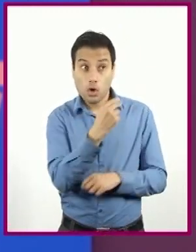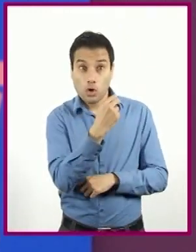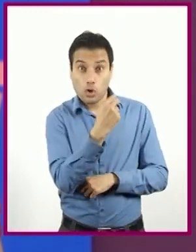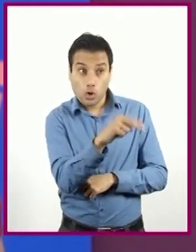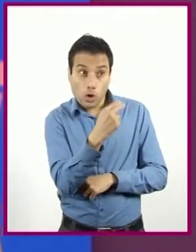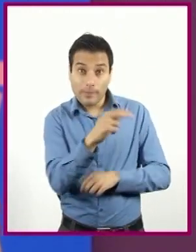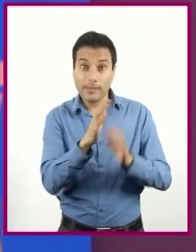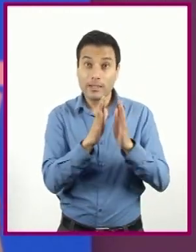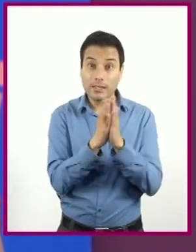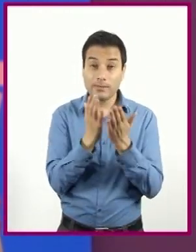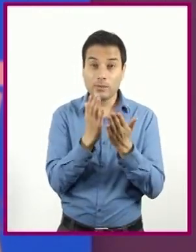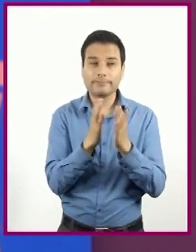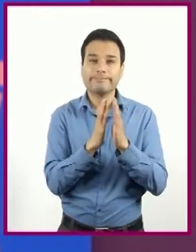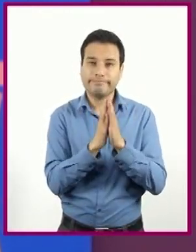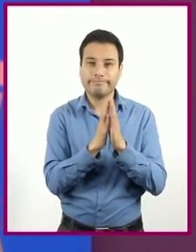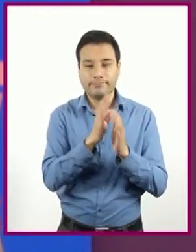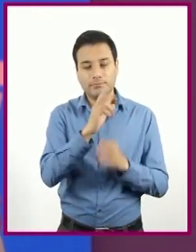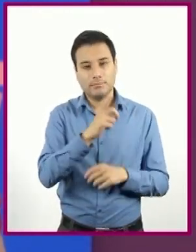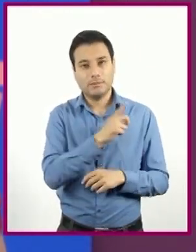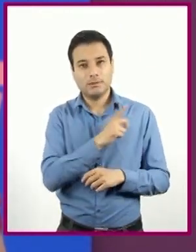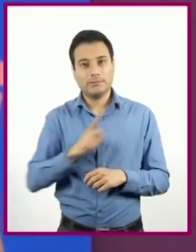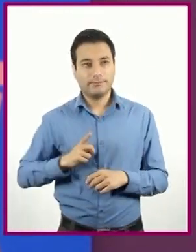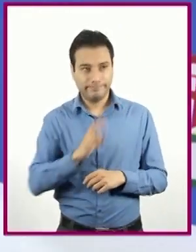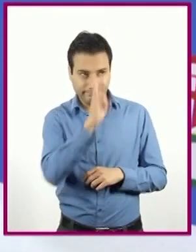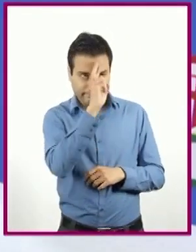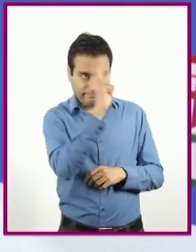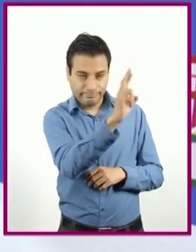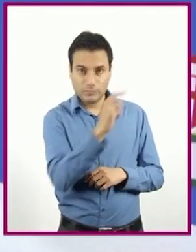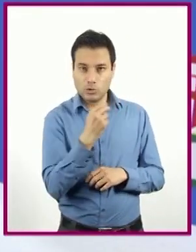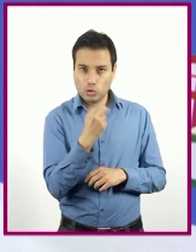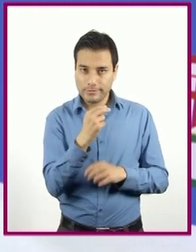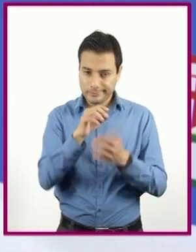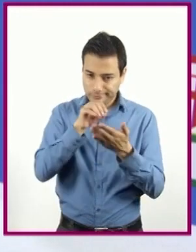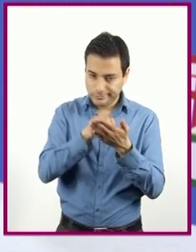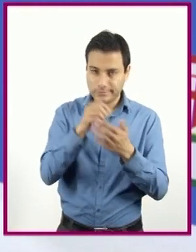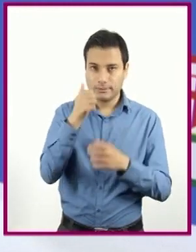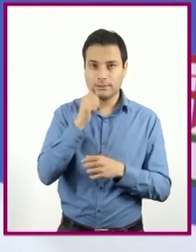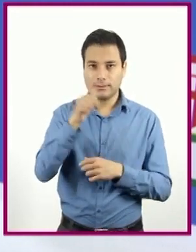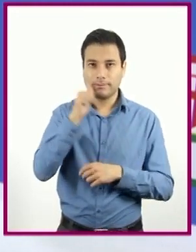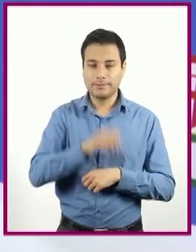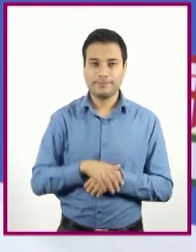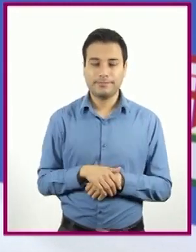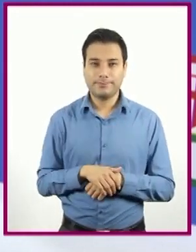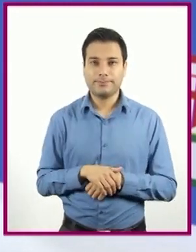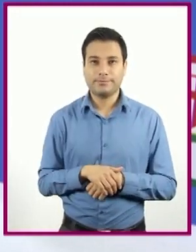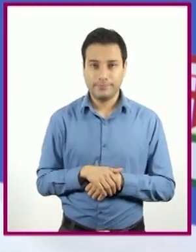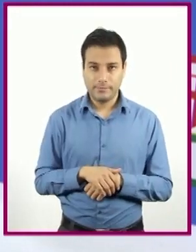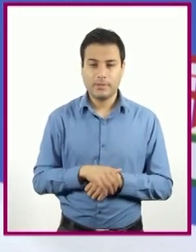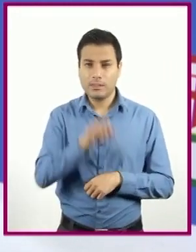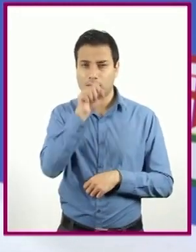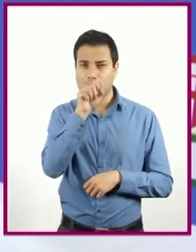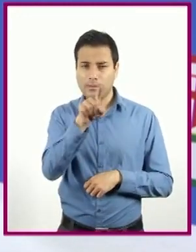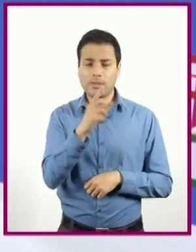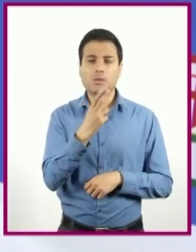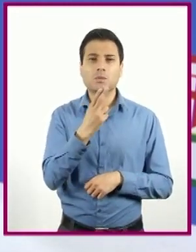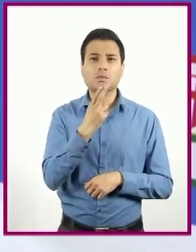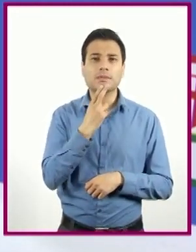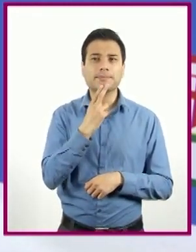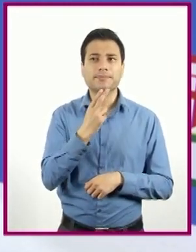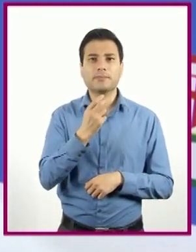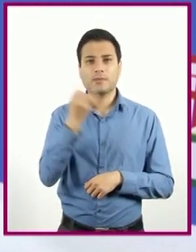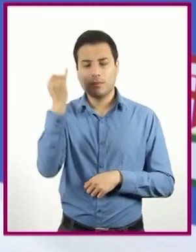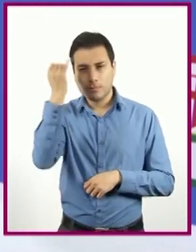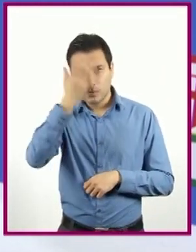evitaran hacerlo, se consideraría un plagio. Recuerden también emplear los organizadores gráficos cuando mencionen datos de